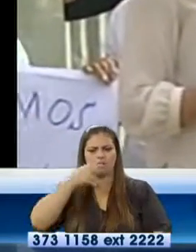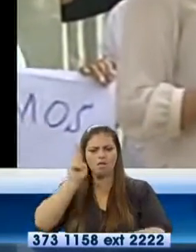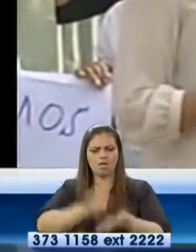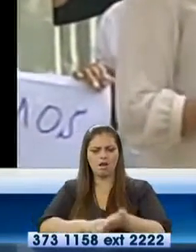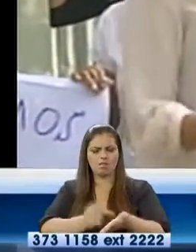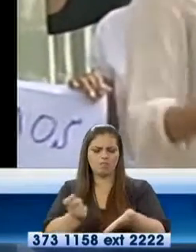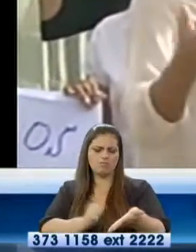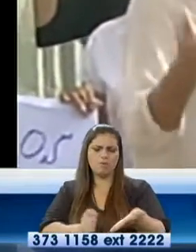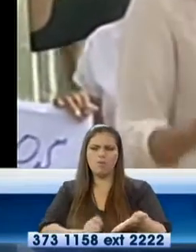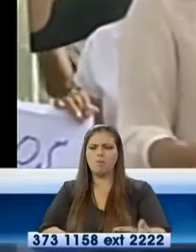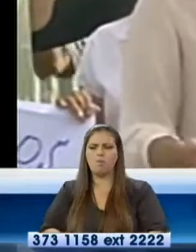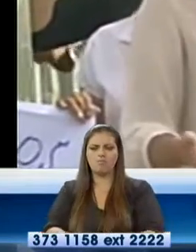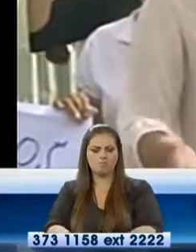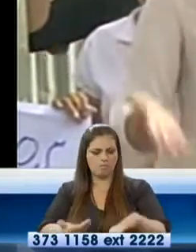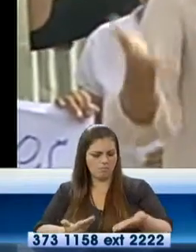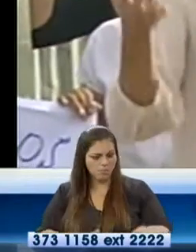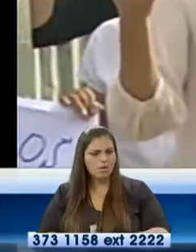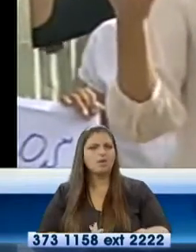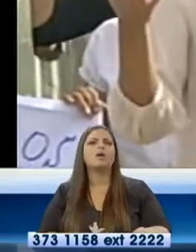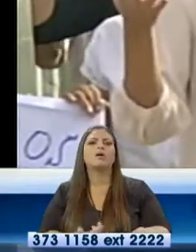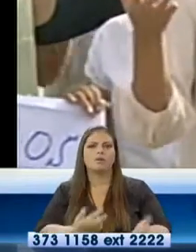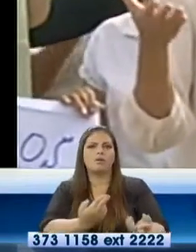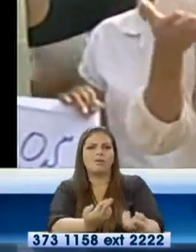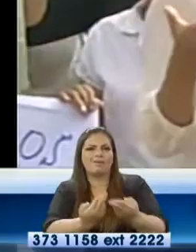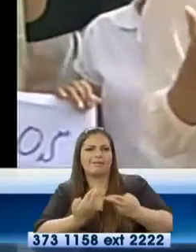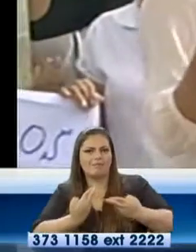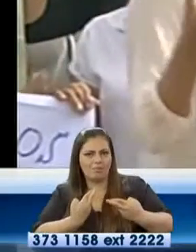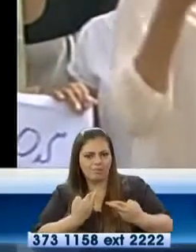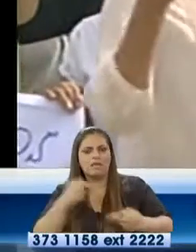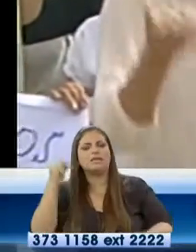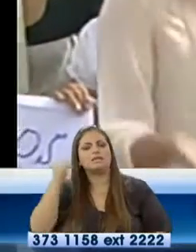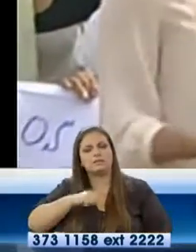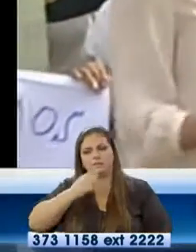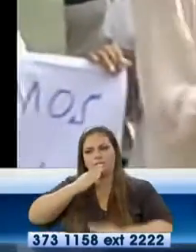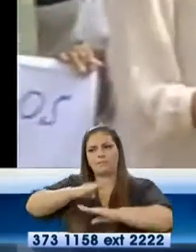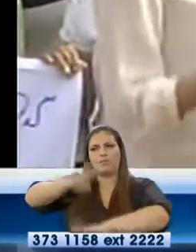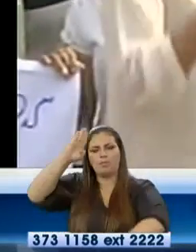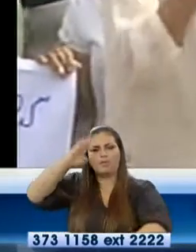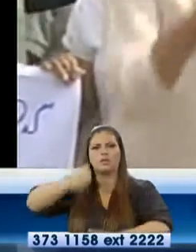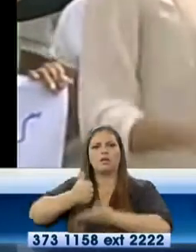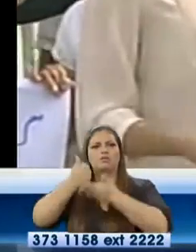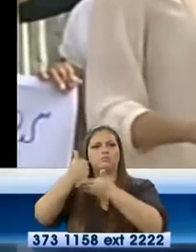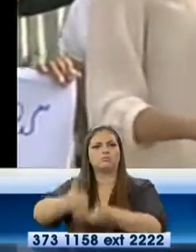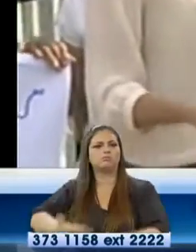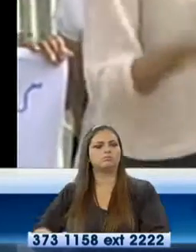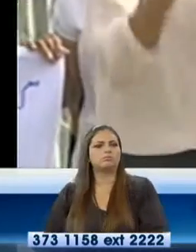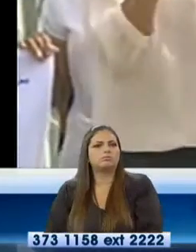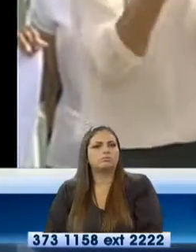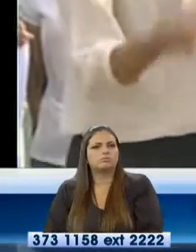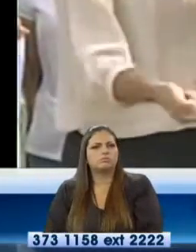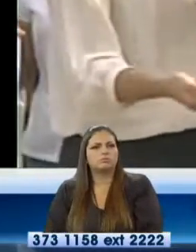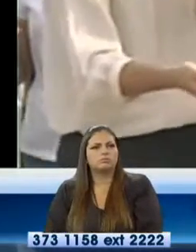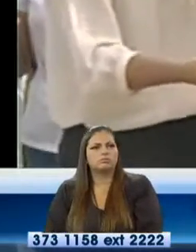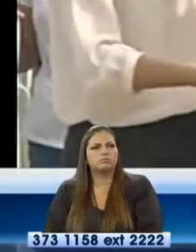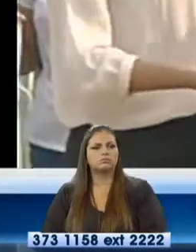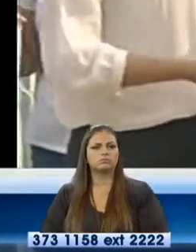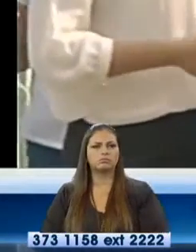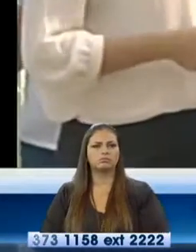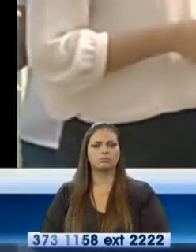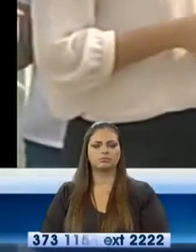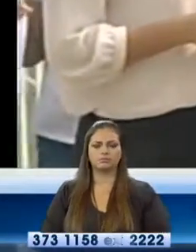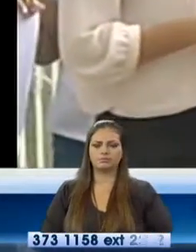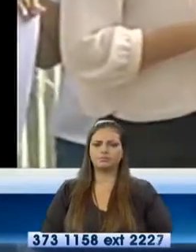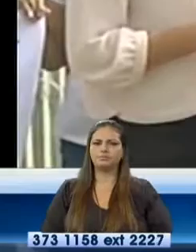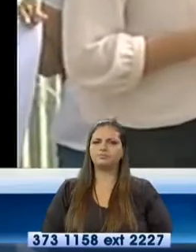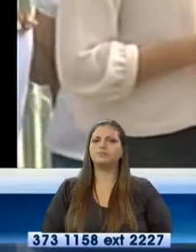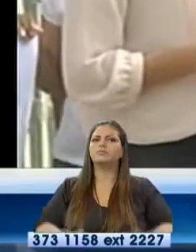esto, mi niña. Ahora, recuérdenos entonces las complicaciones que ustedes tienen, las molestias que tienen ustedes con el estado de esta calle. Se vuelve